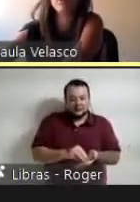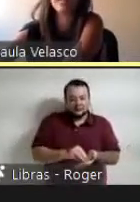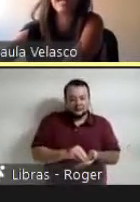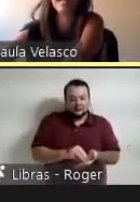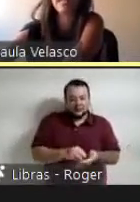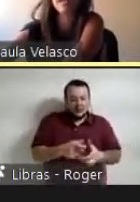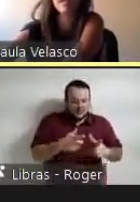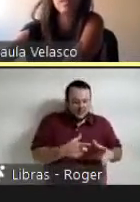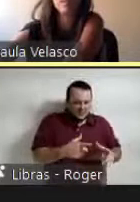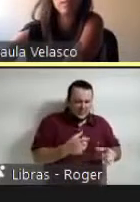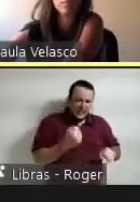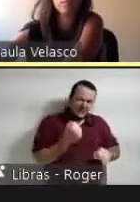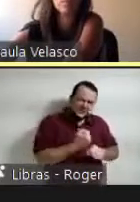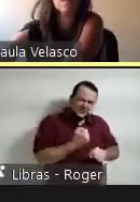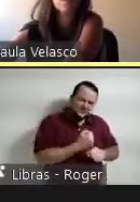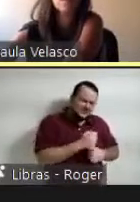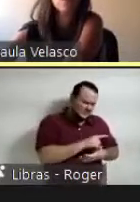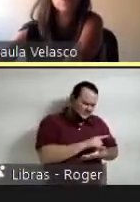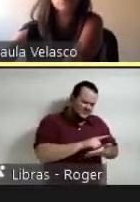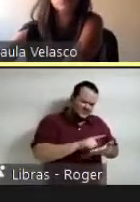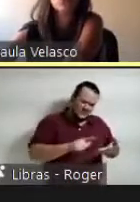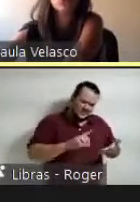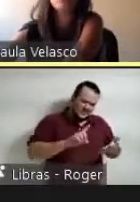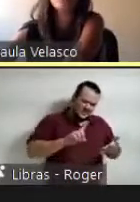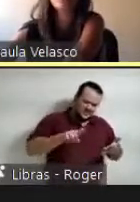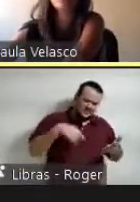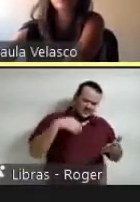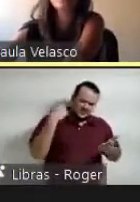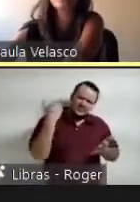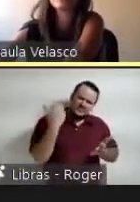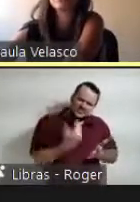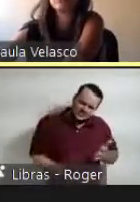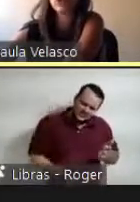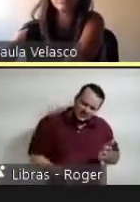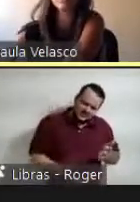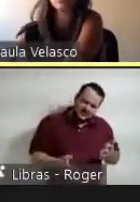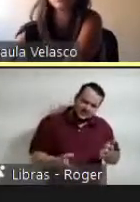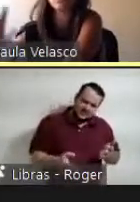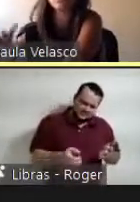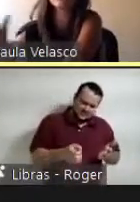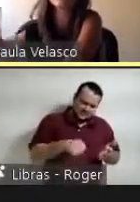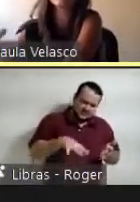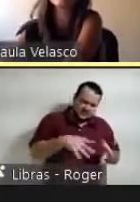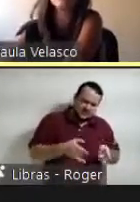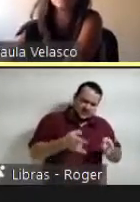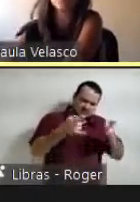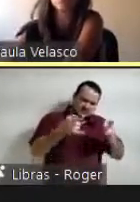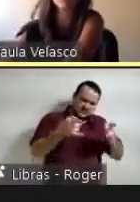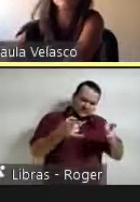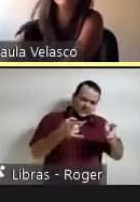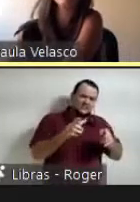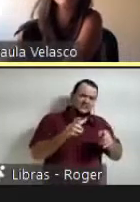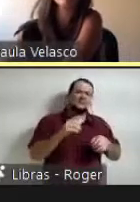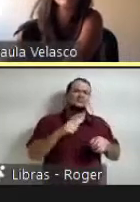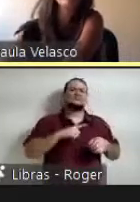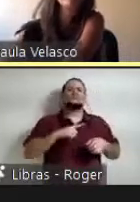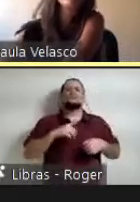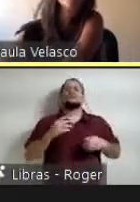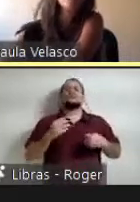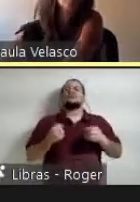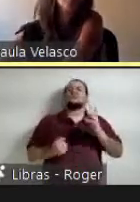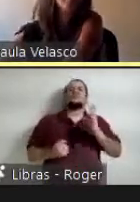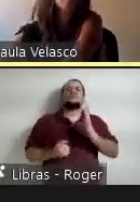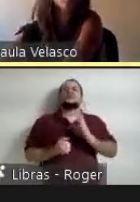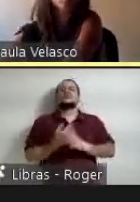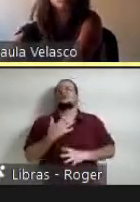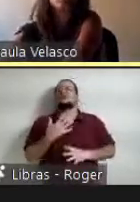apareció después de la caída de la plataforma se consolidó como una respuesta de atención entre conservación y preservación la